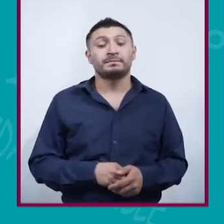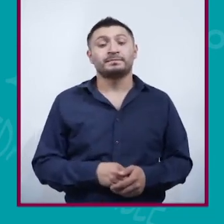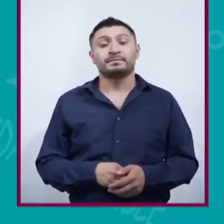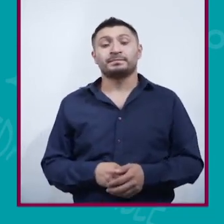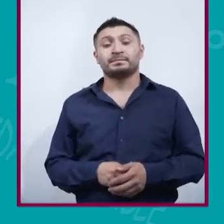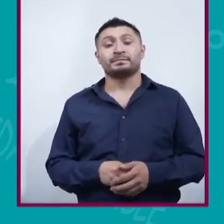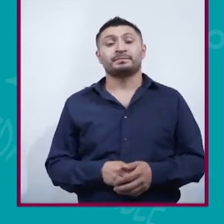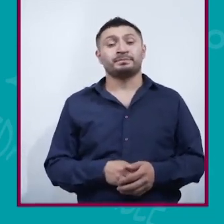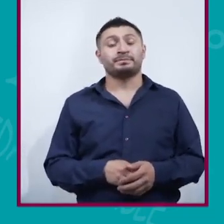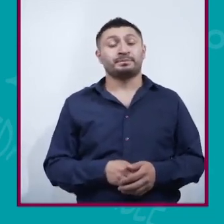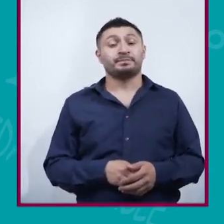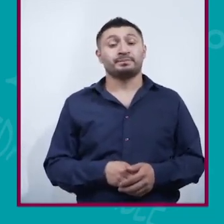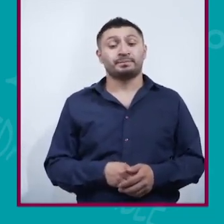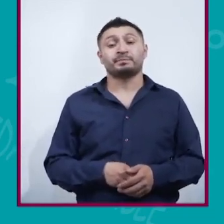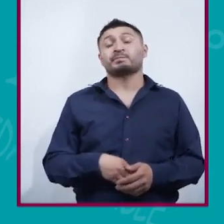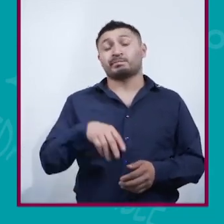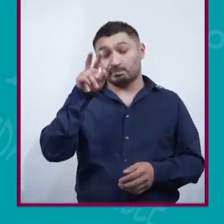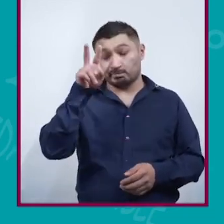social.